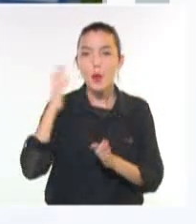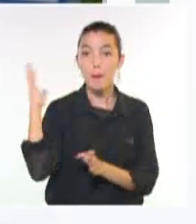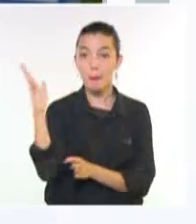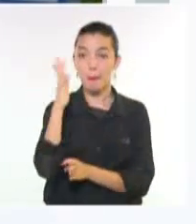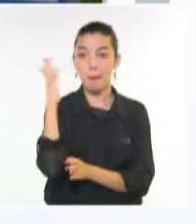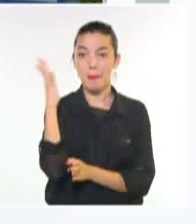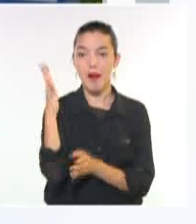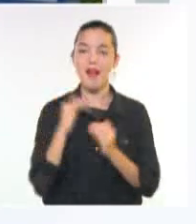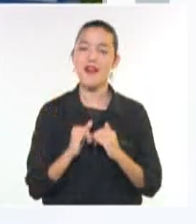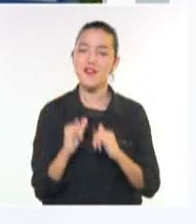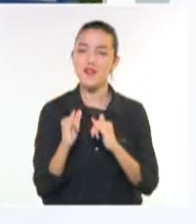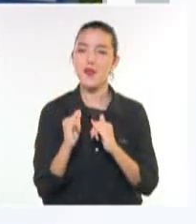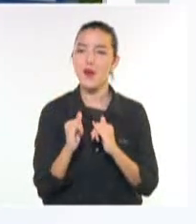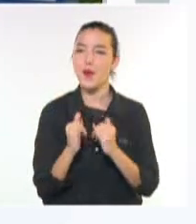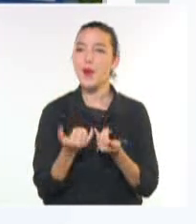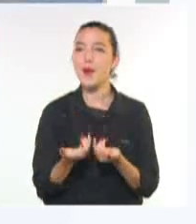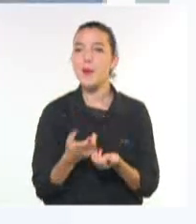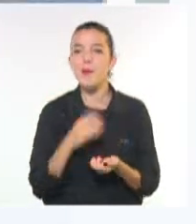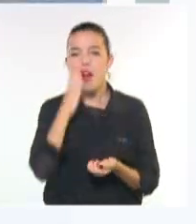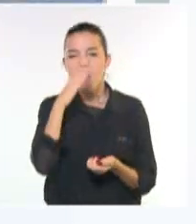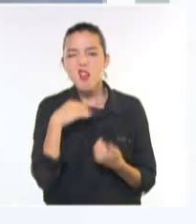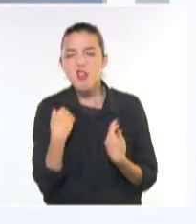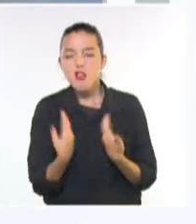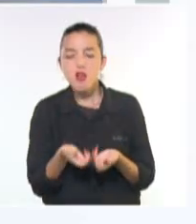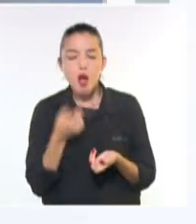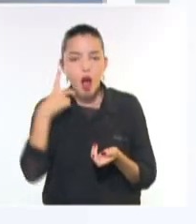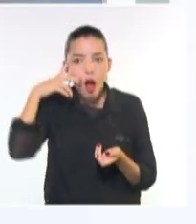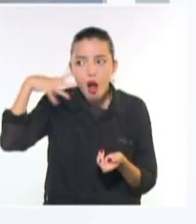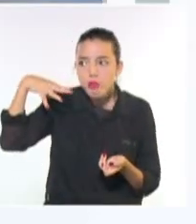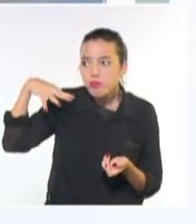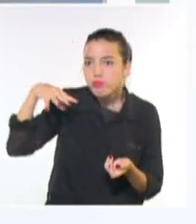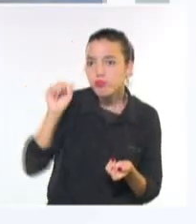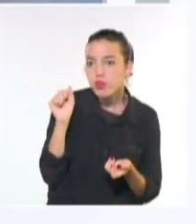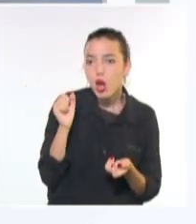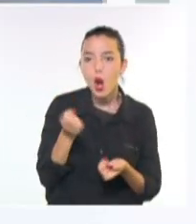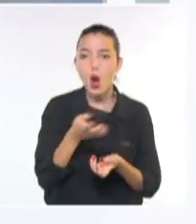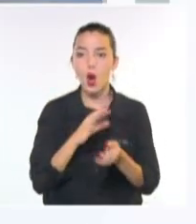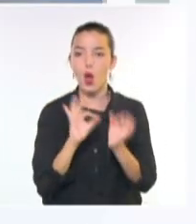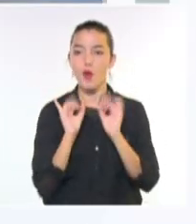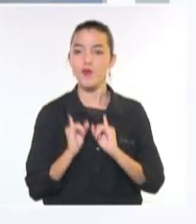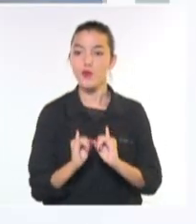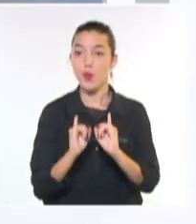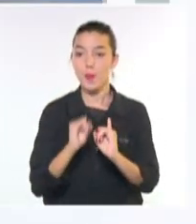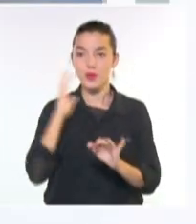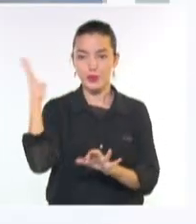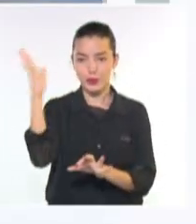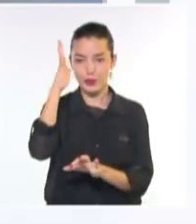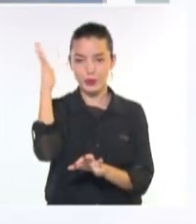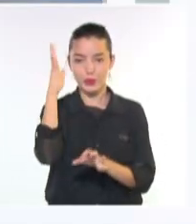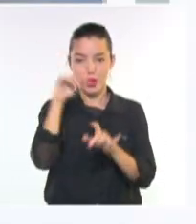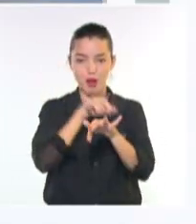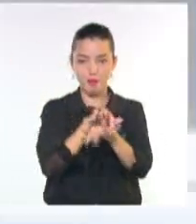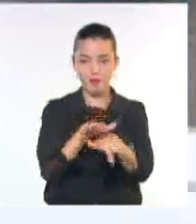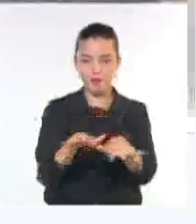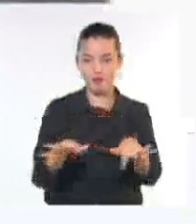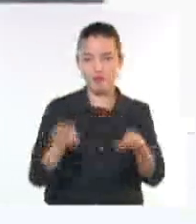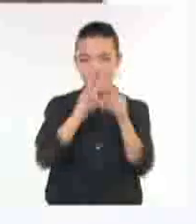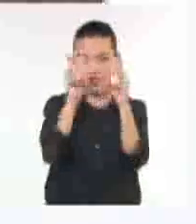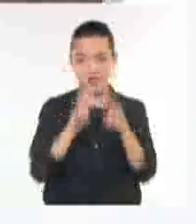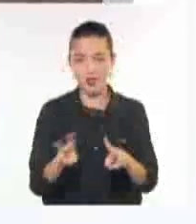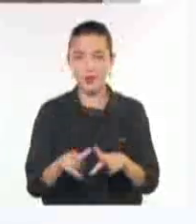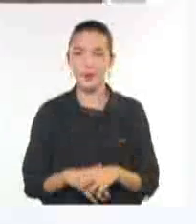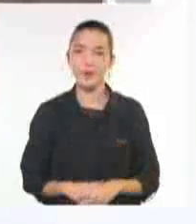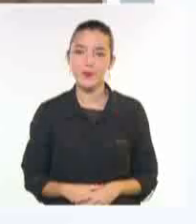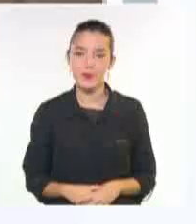comparten detalles sobre cómo interpretar los modelos de pronósticos de huracanes que circulan a través de las redes.